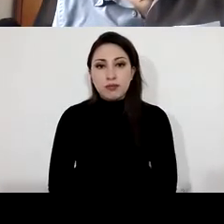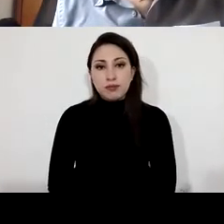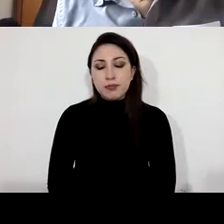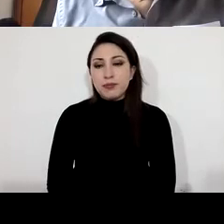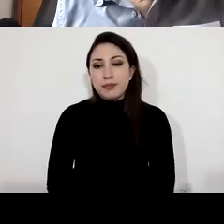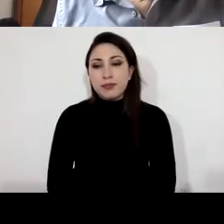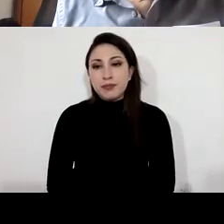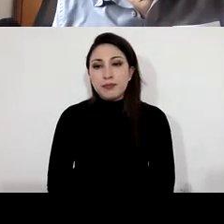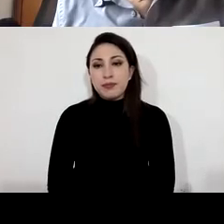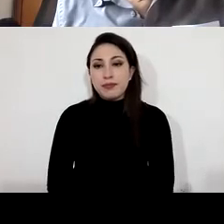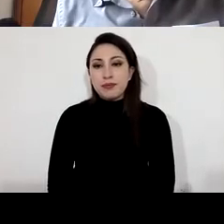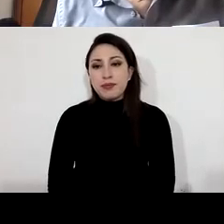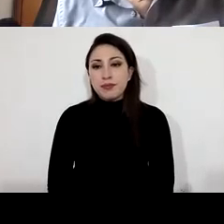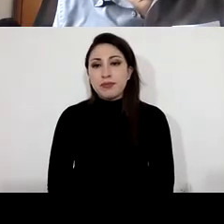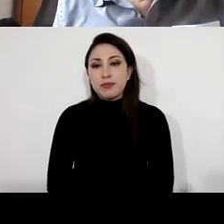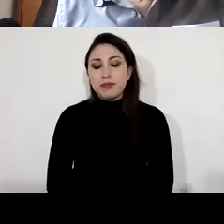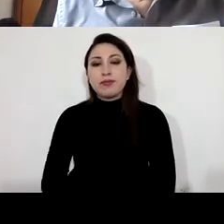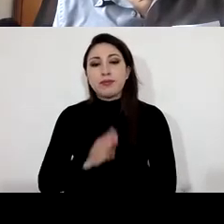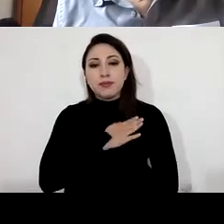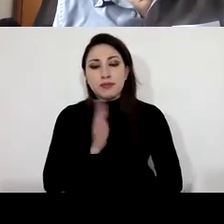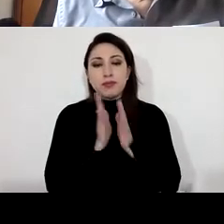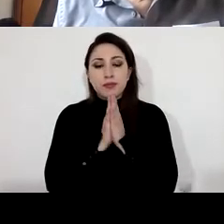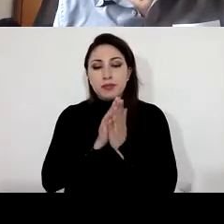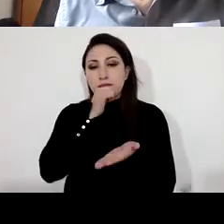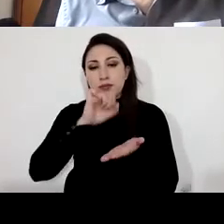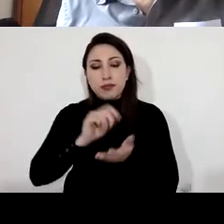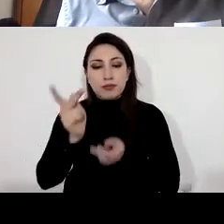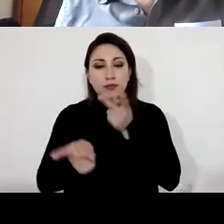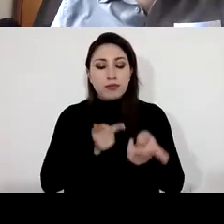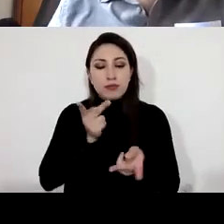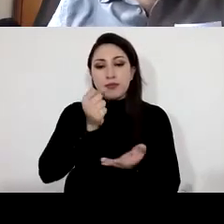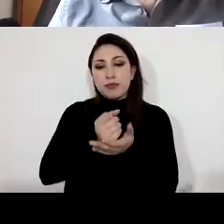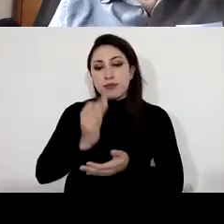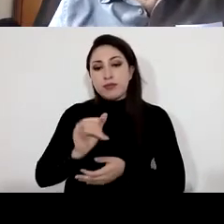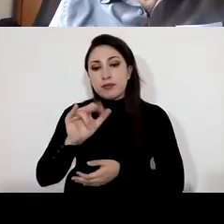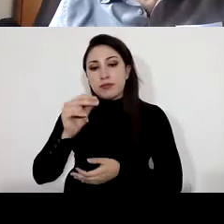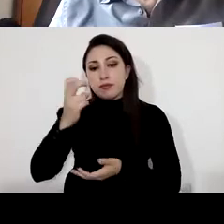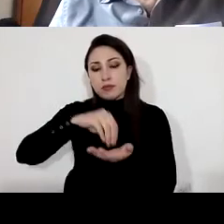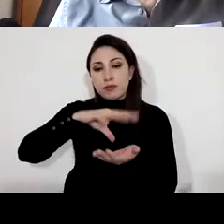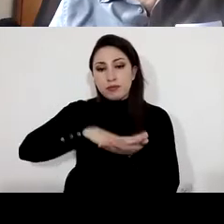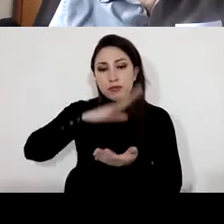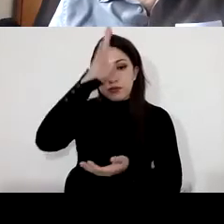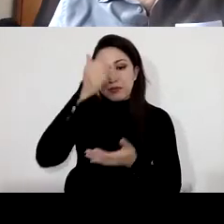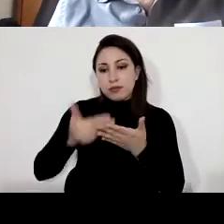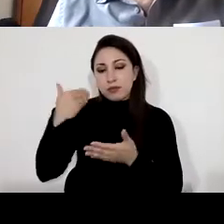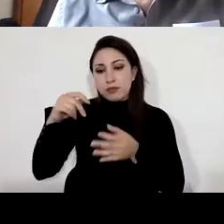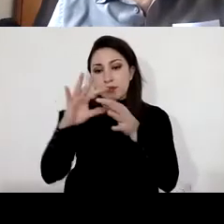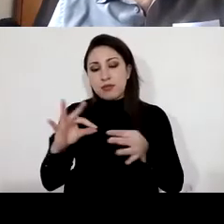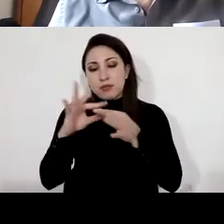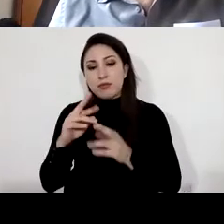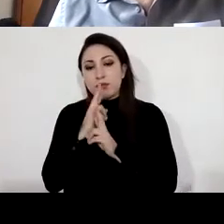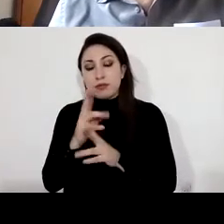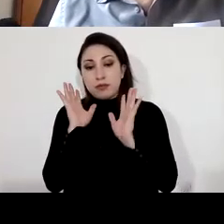En tal virtud, entonces se somete a consideración la aprobación de este acuerdo en los términos señalados, obviamente con